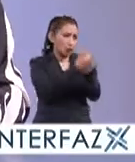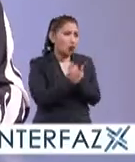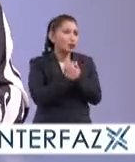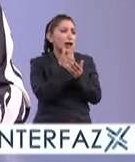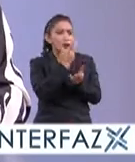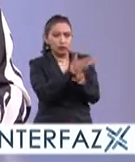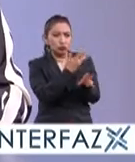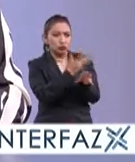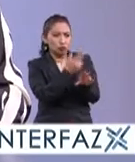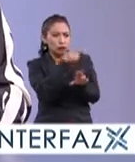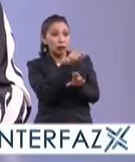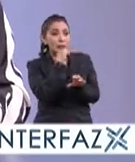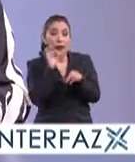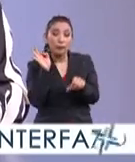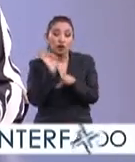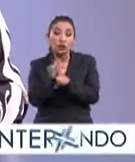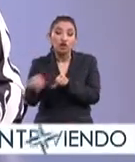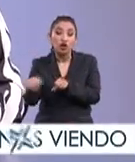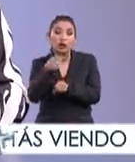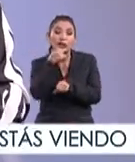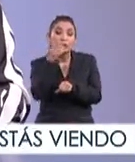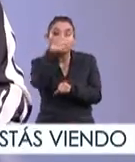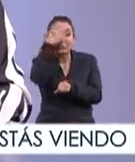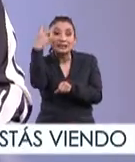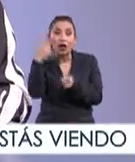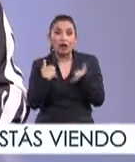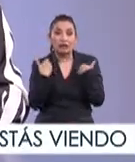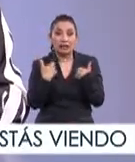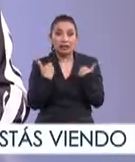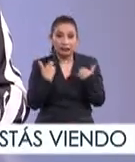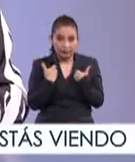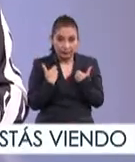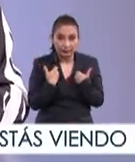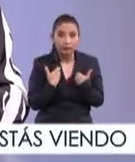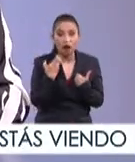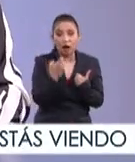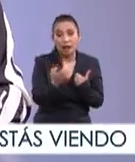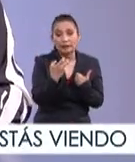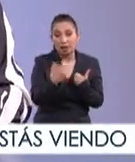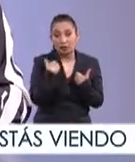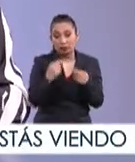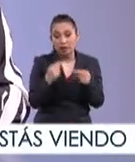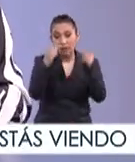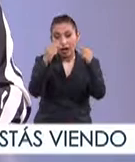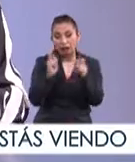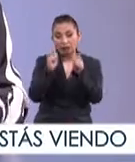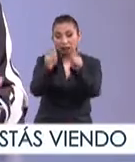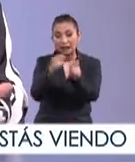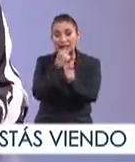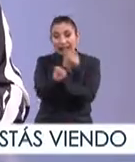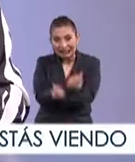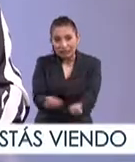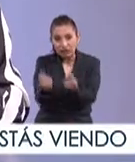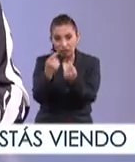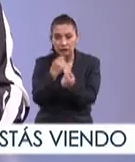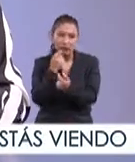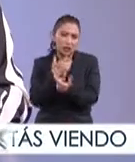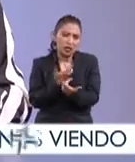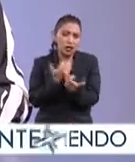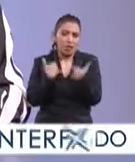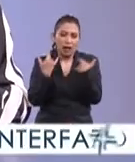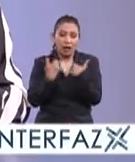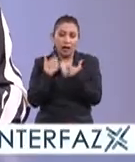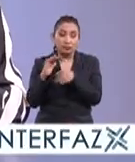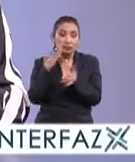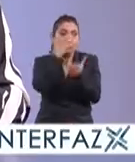califiquen, también es una protección que es una visa juvenil. Entonces con ese estatus, esos niños y menores que lleguen a la